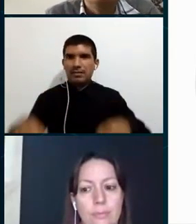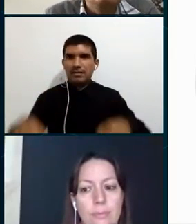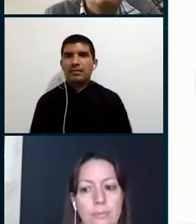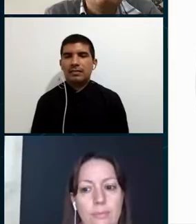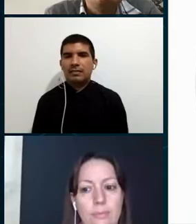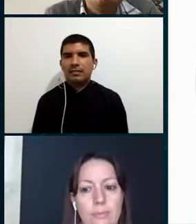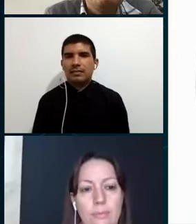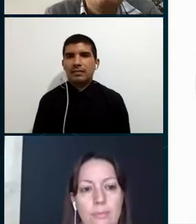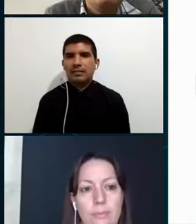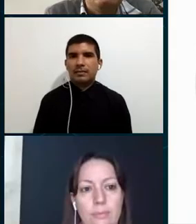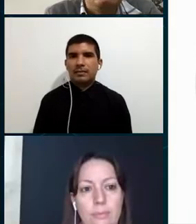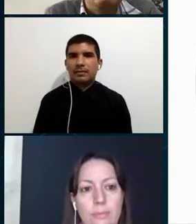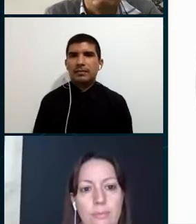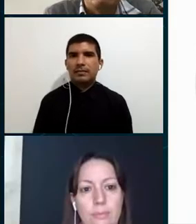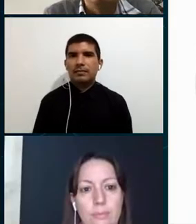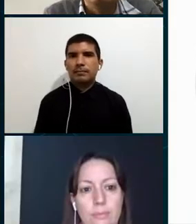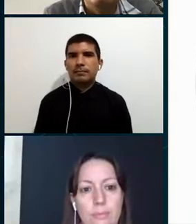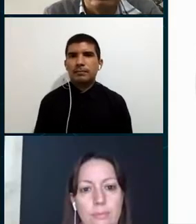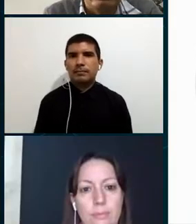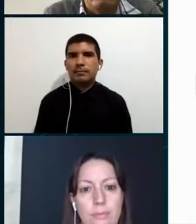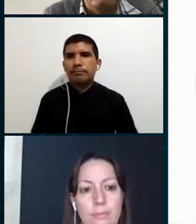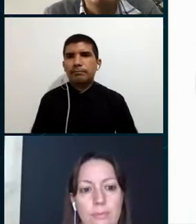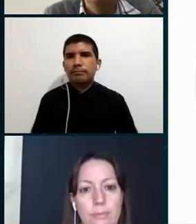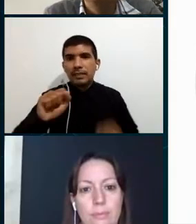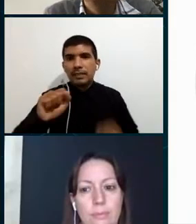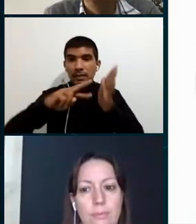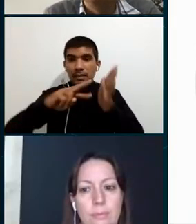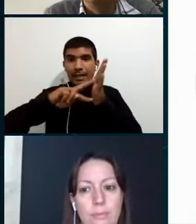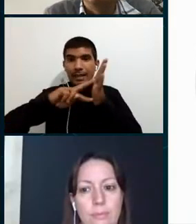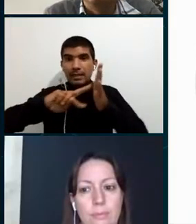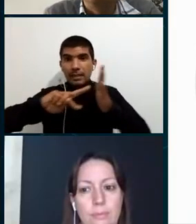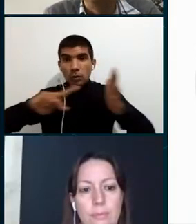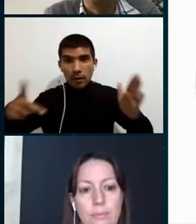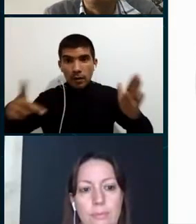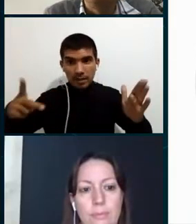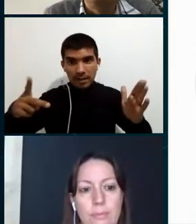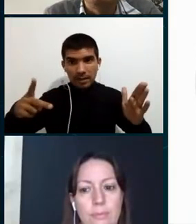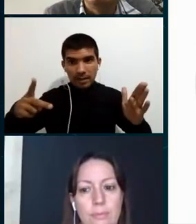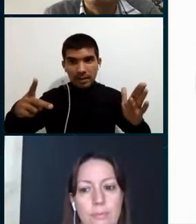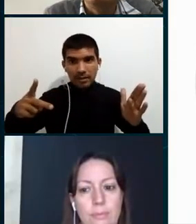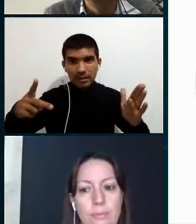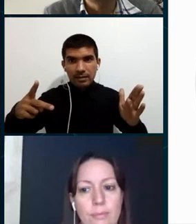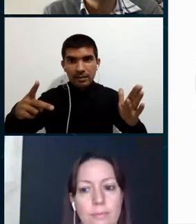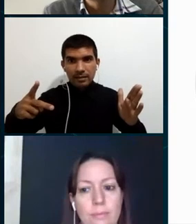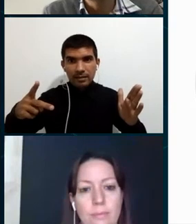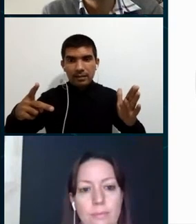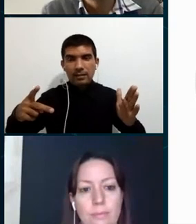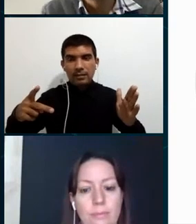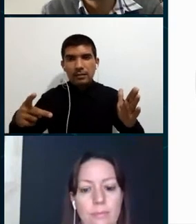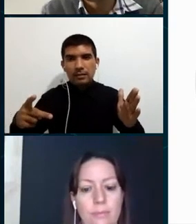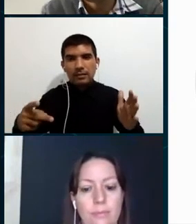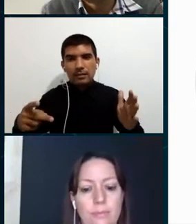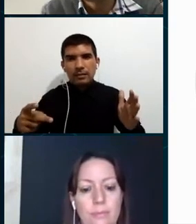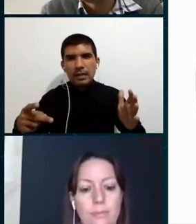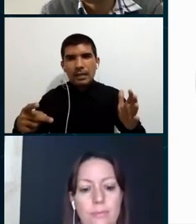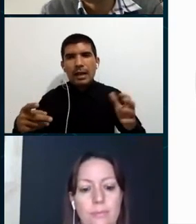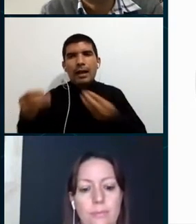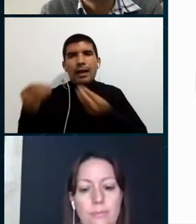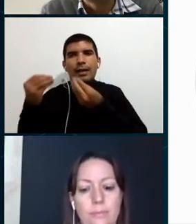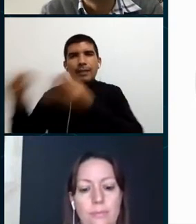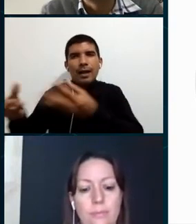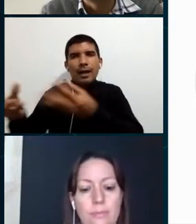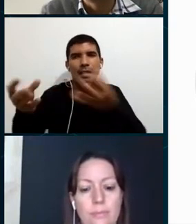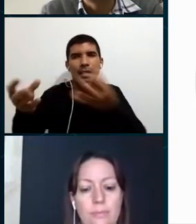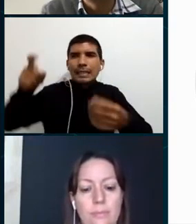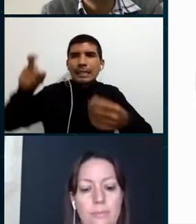la tecnología, y acuérdense de dónde arranqué, era para satisfacer los servicios y las necesidades del usuario,